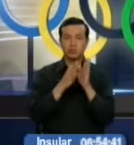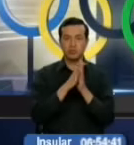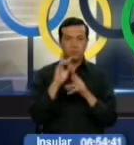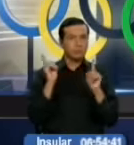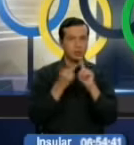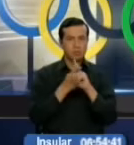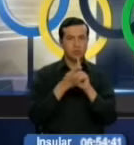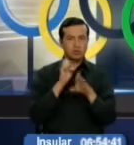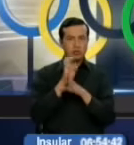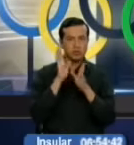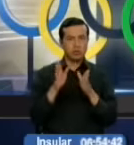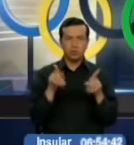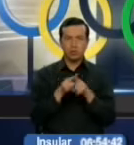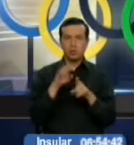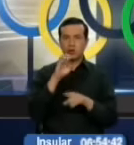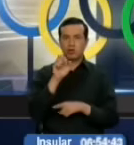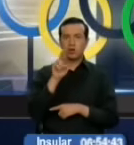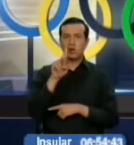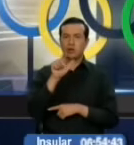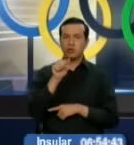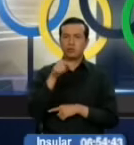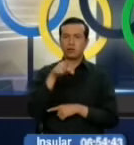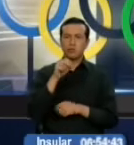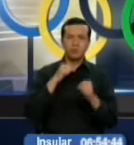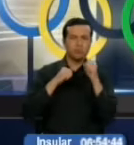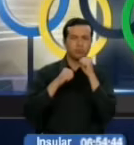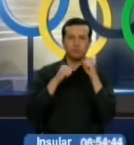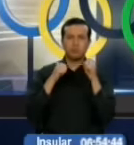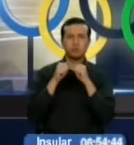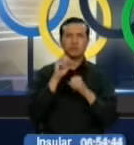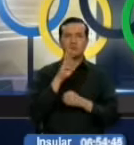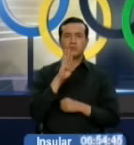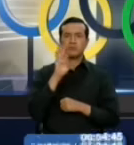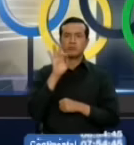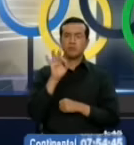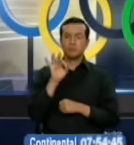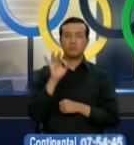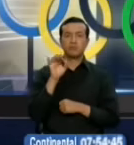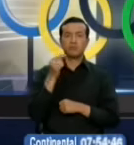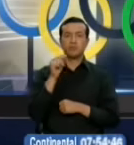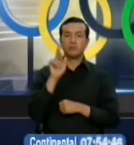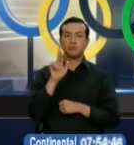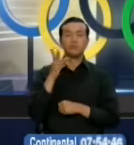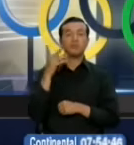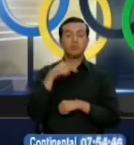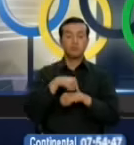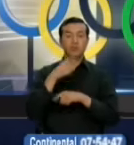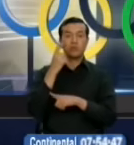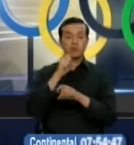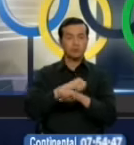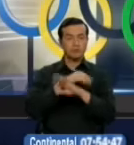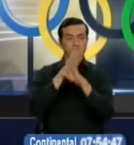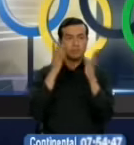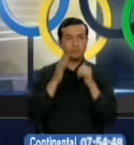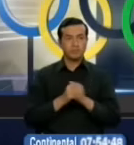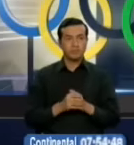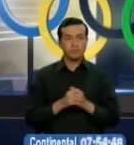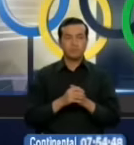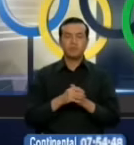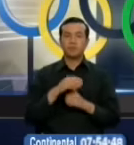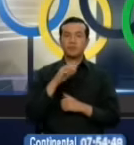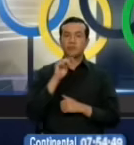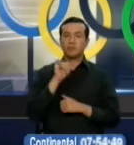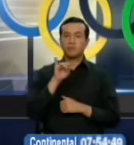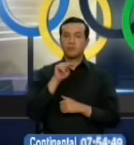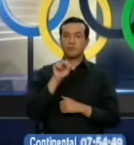primeros deportistas, al igual que Carlos Quipo en boxeo en la categoría de 49 kilogramos a partir de las 11:00. Lo propio Carlos